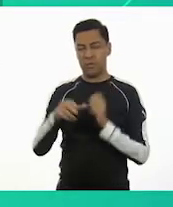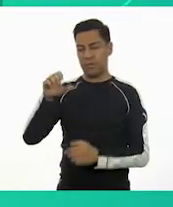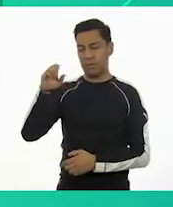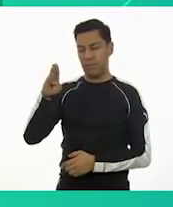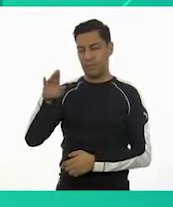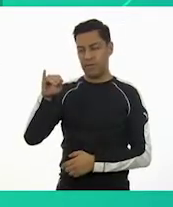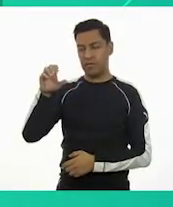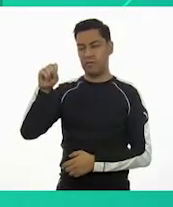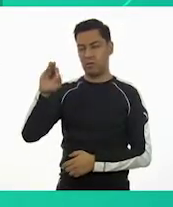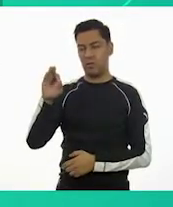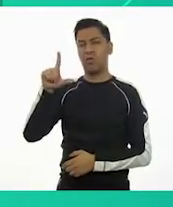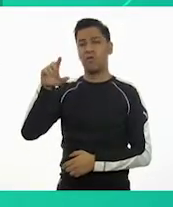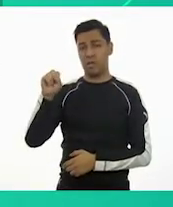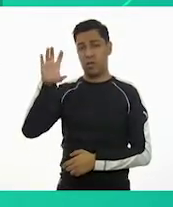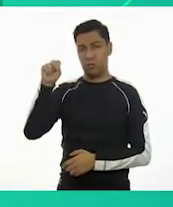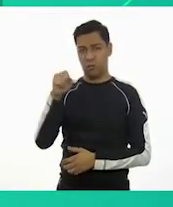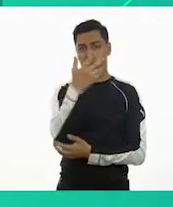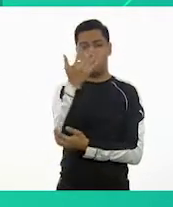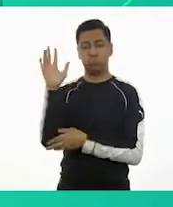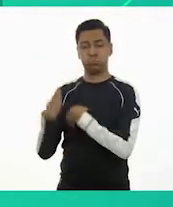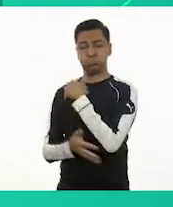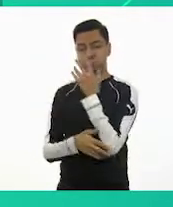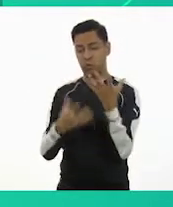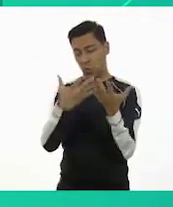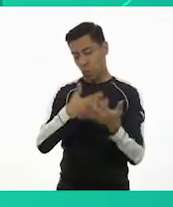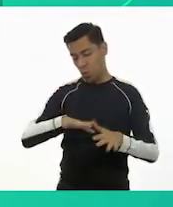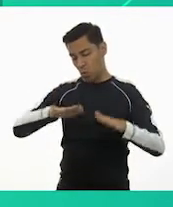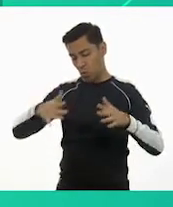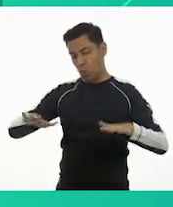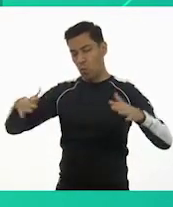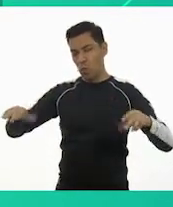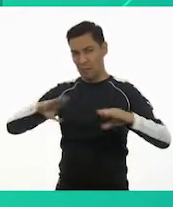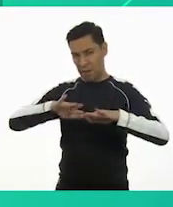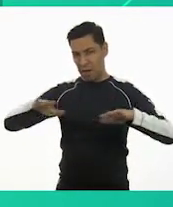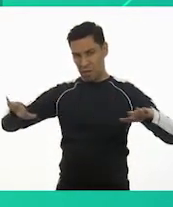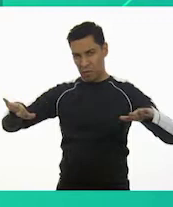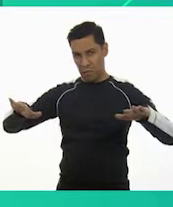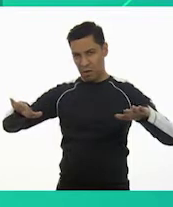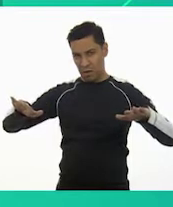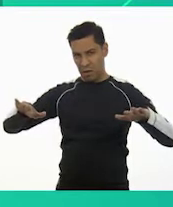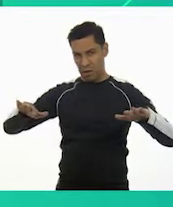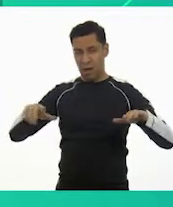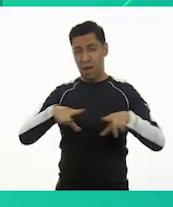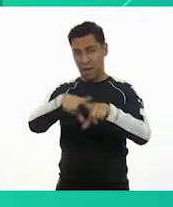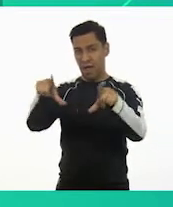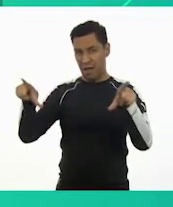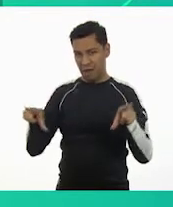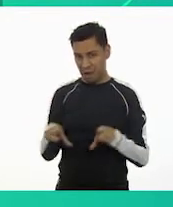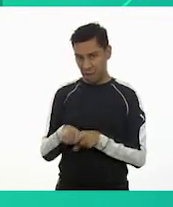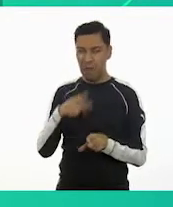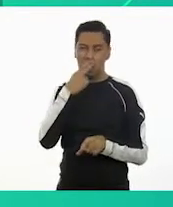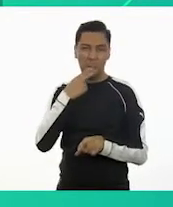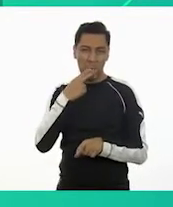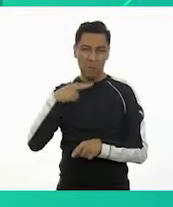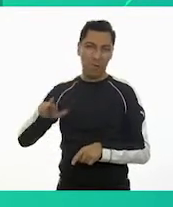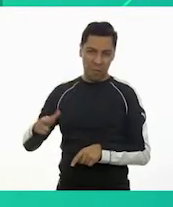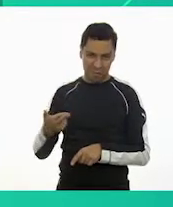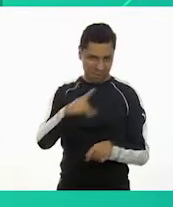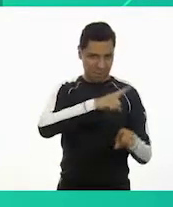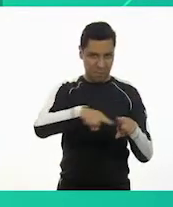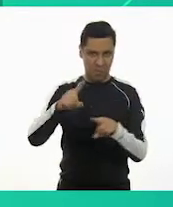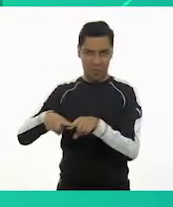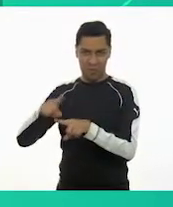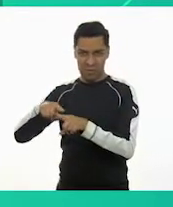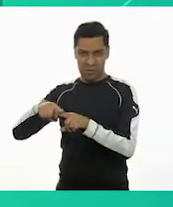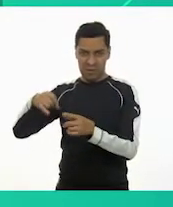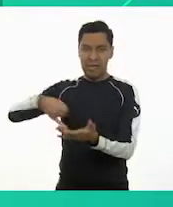desierto, acuático, y está hablando en específico del agua dulce, marino e